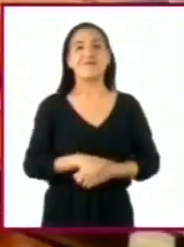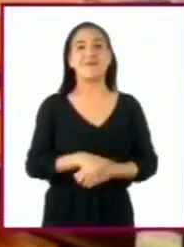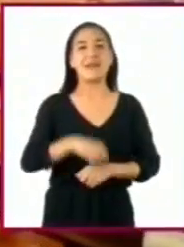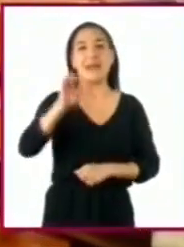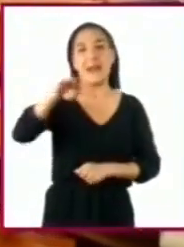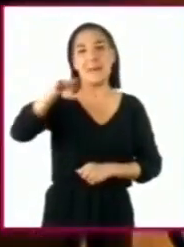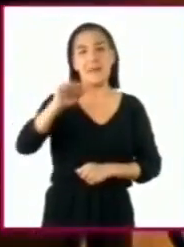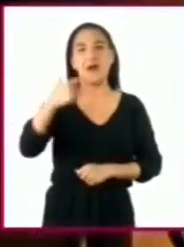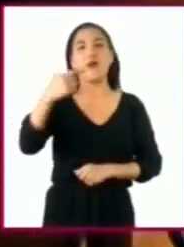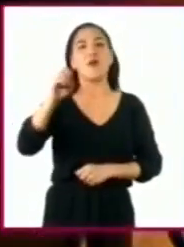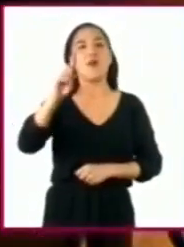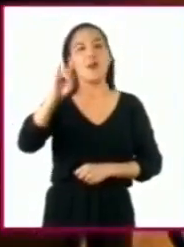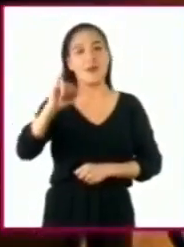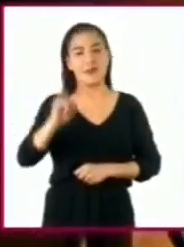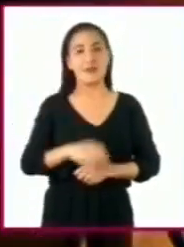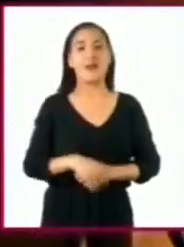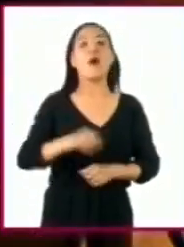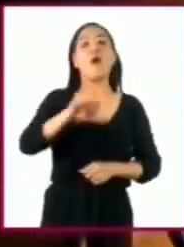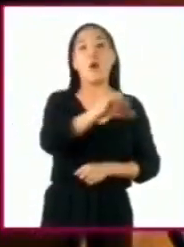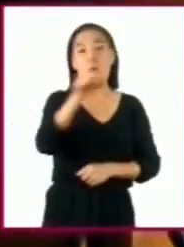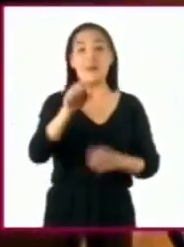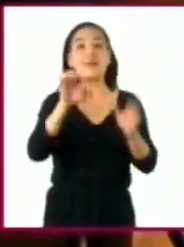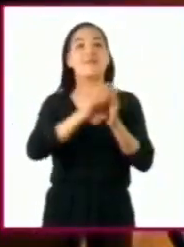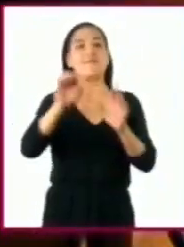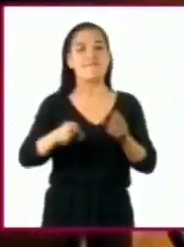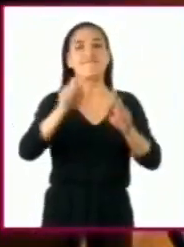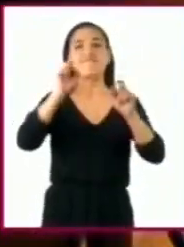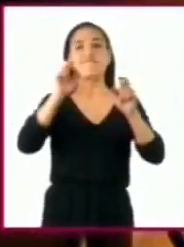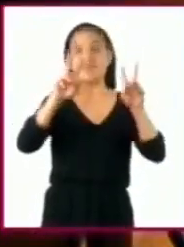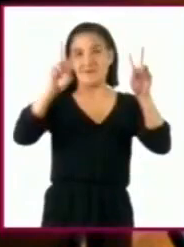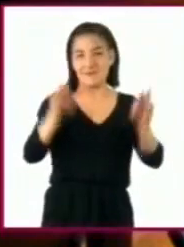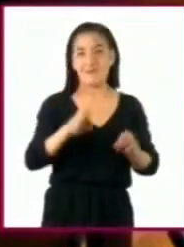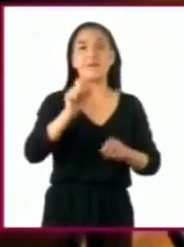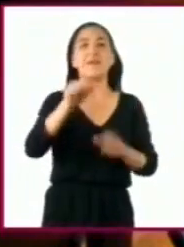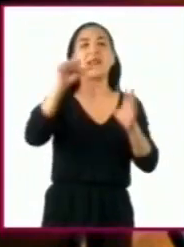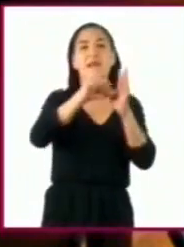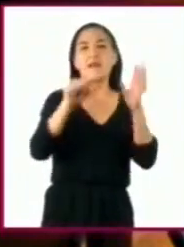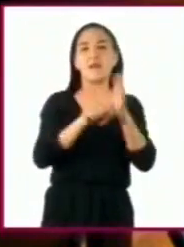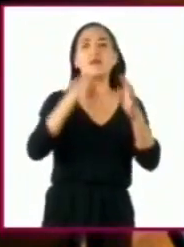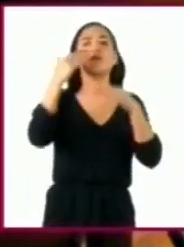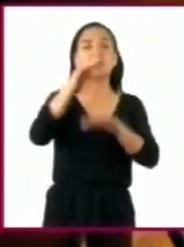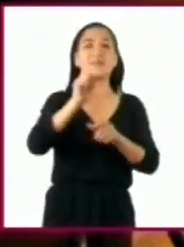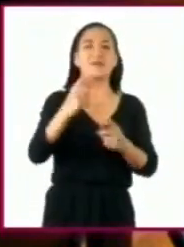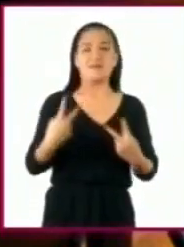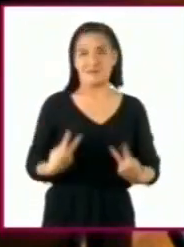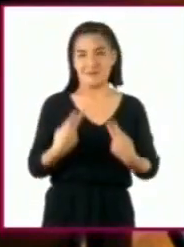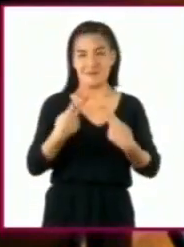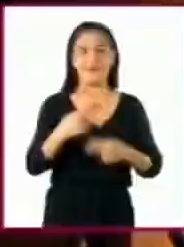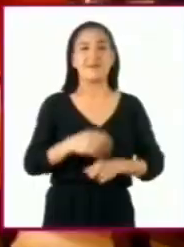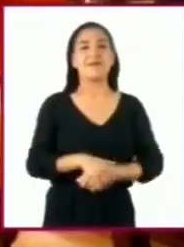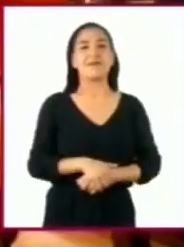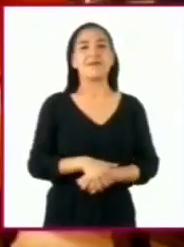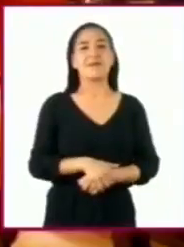Emma Godoy. Otro ejemplo de texto continuo es este artículo que habla acerca de cáncer.